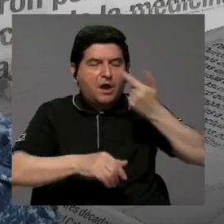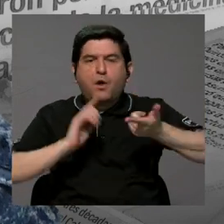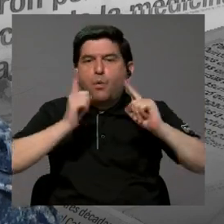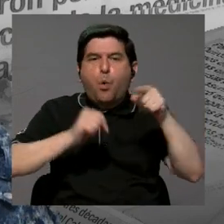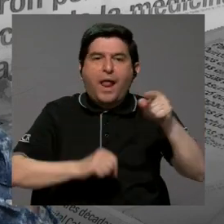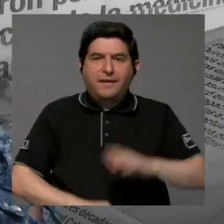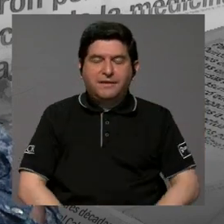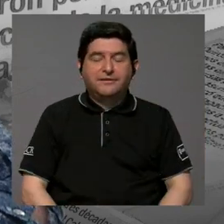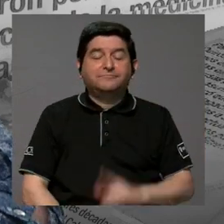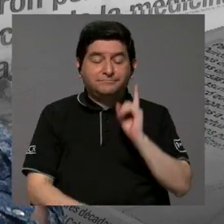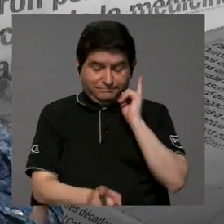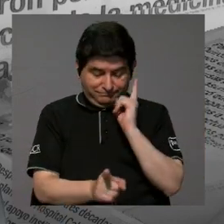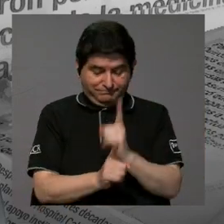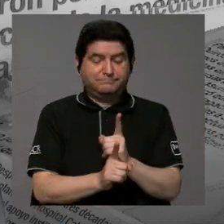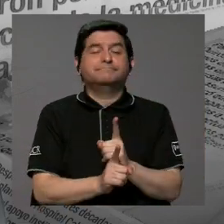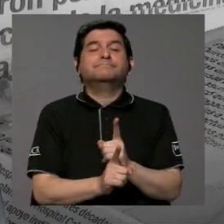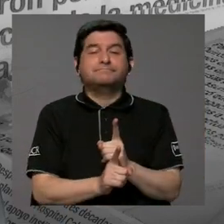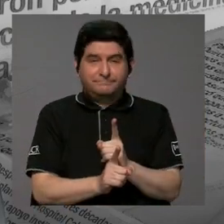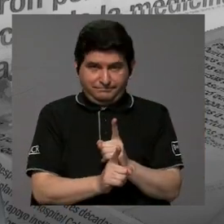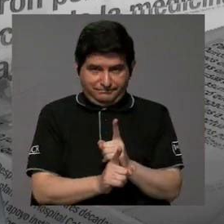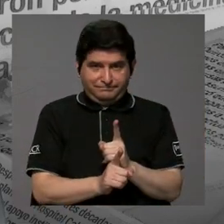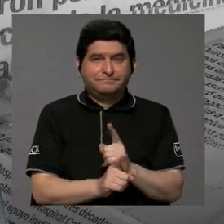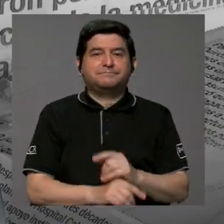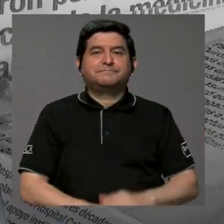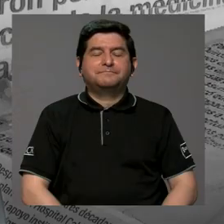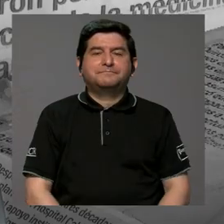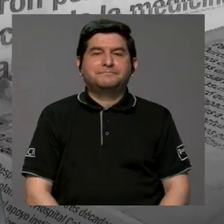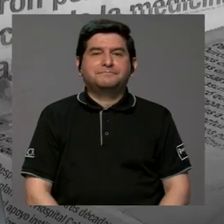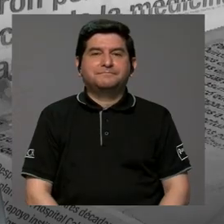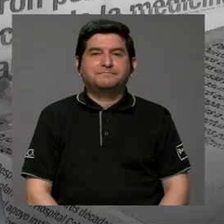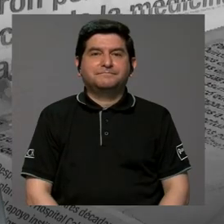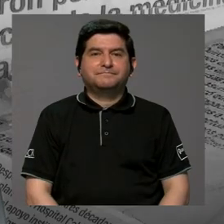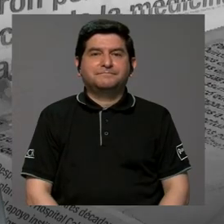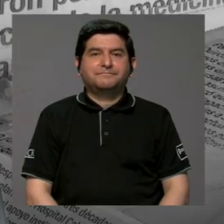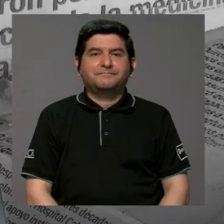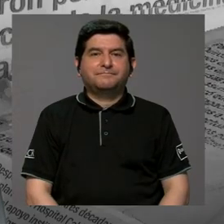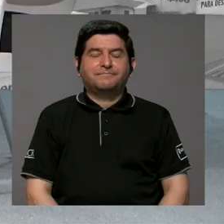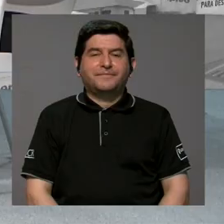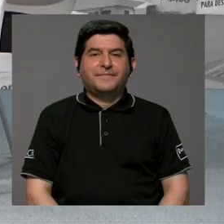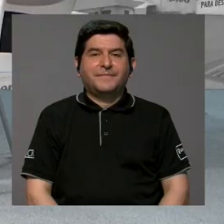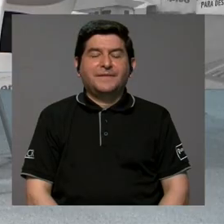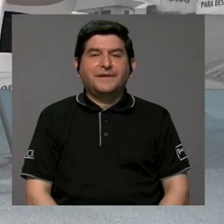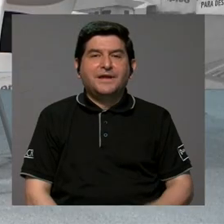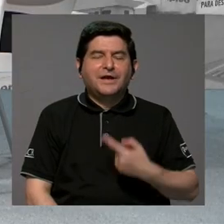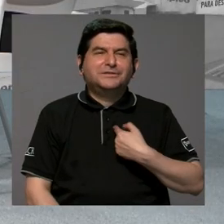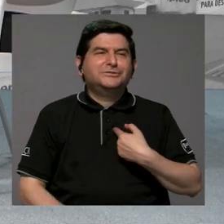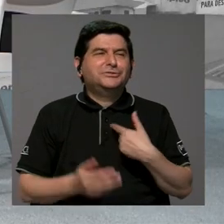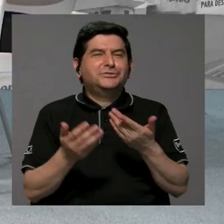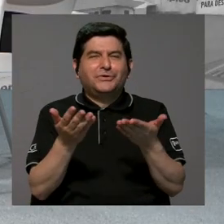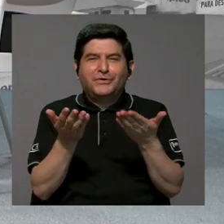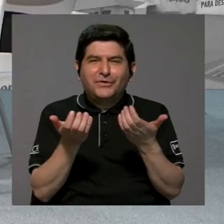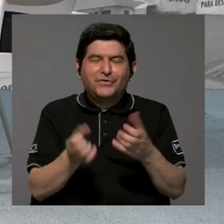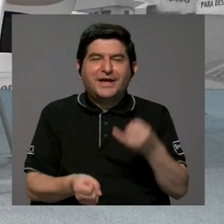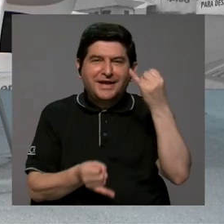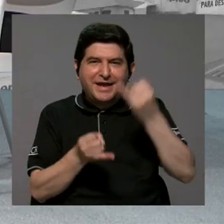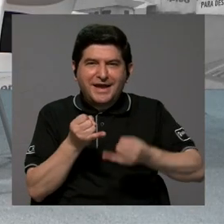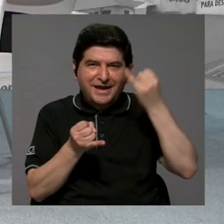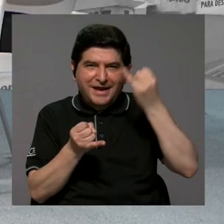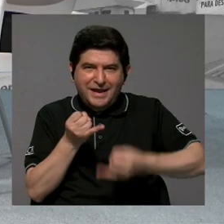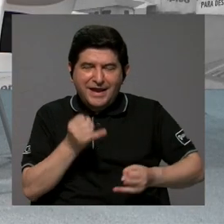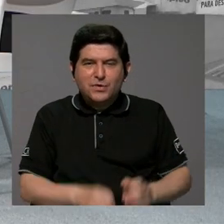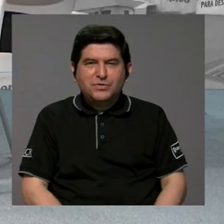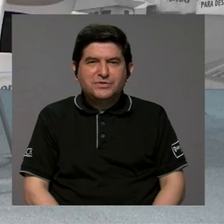proceso se encontraba. Exacto, exacto. Sí, bueno, dicho esto, lo que quería era que en estos